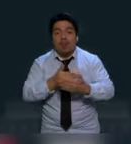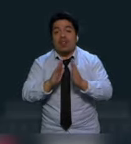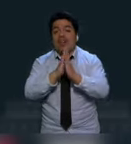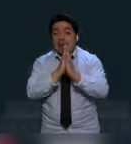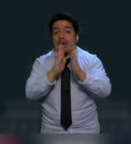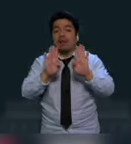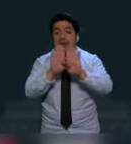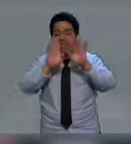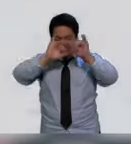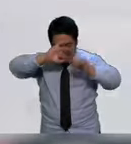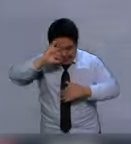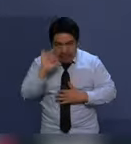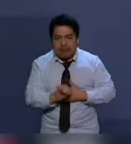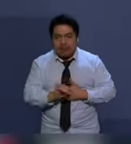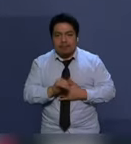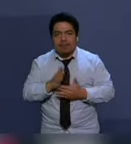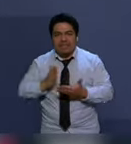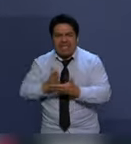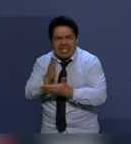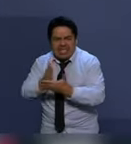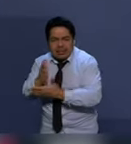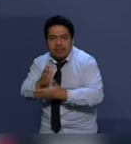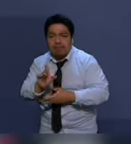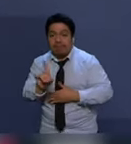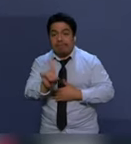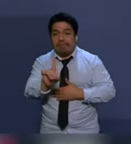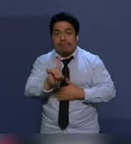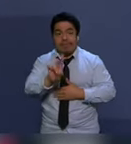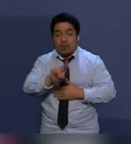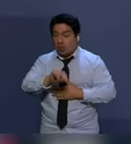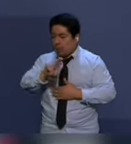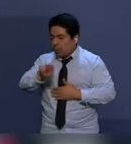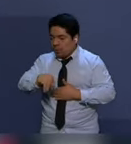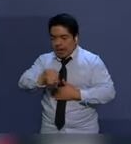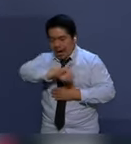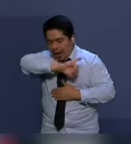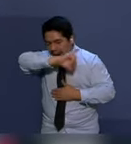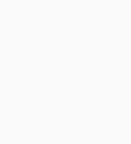siempre sí, injerencismo no, nunca, absolutamente nunca.